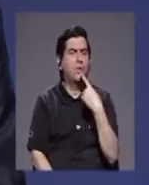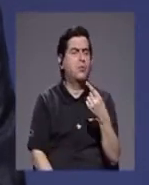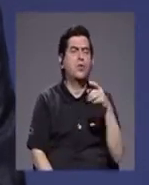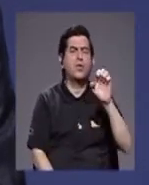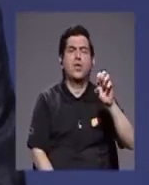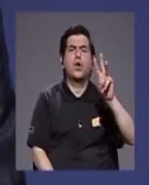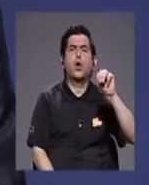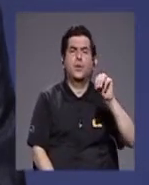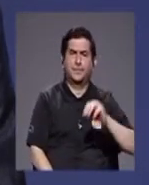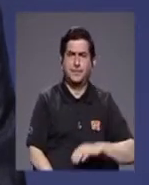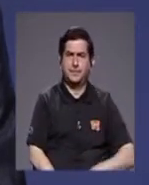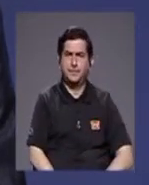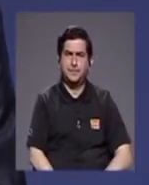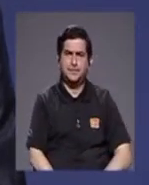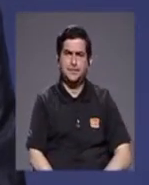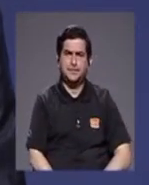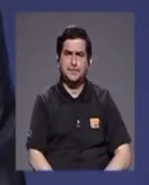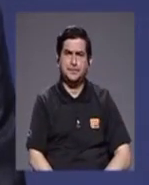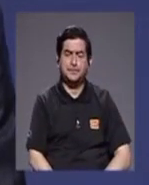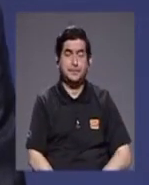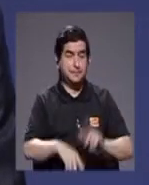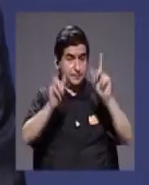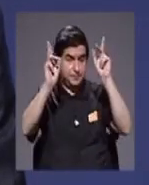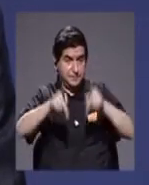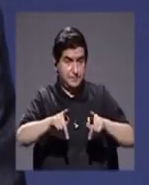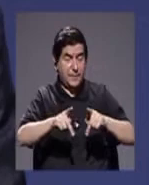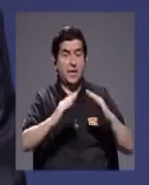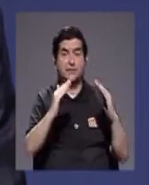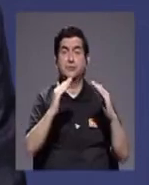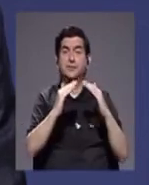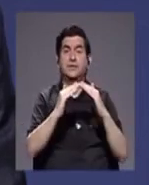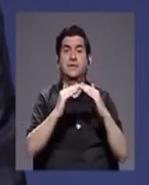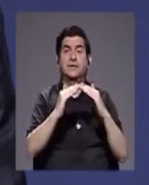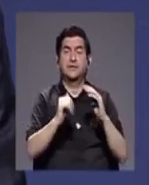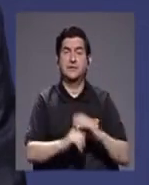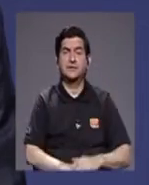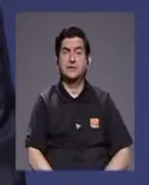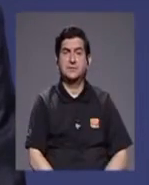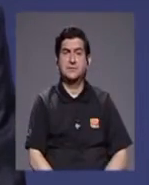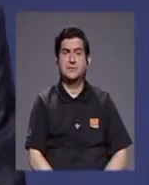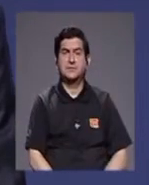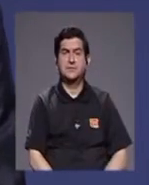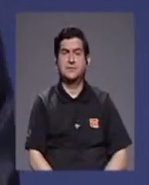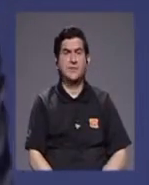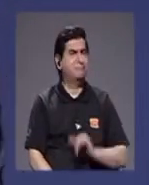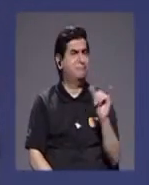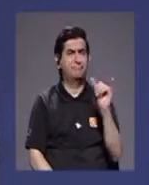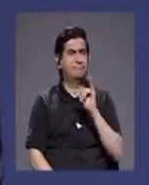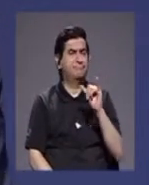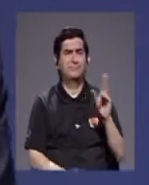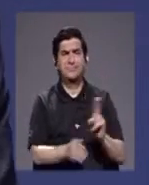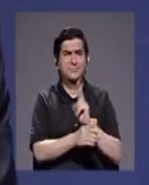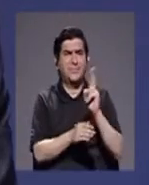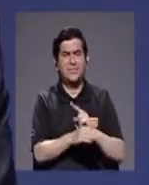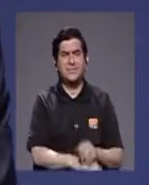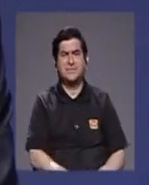Efraín, para el paciente que está en la casa, pues no va a ser lo mismo que utilizar el reloj que usa